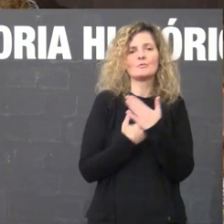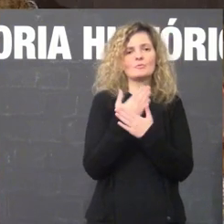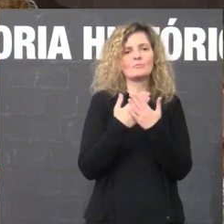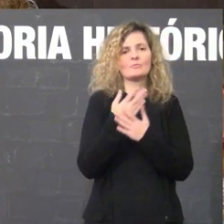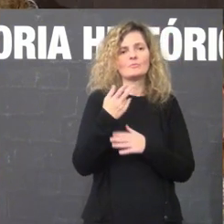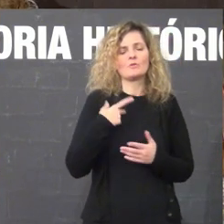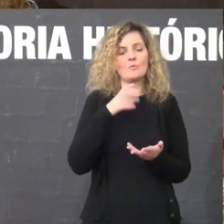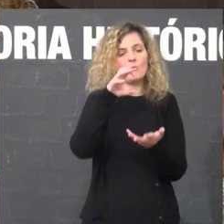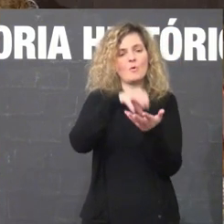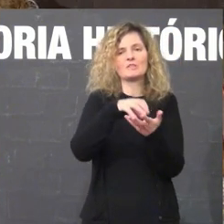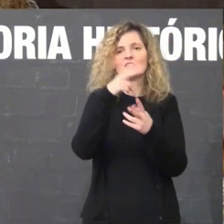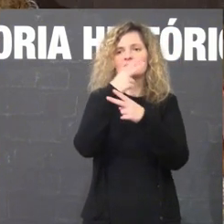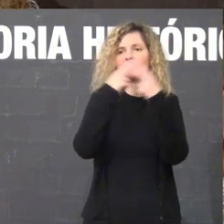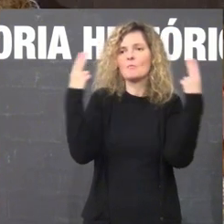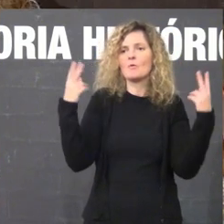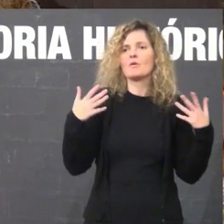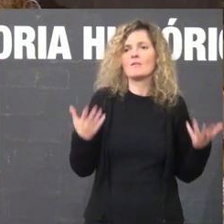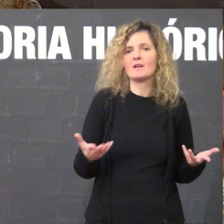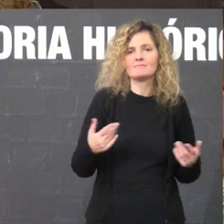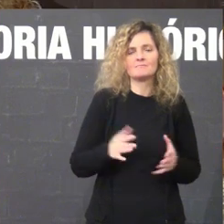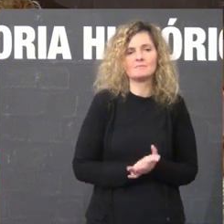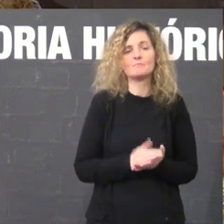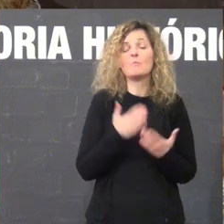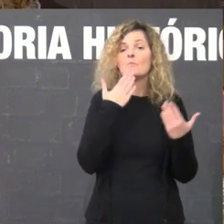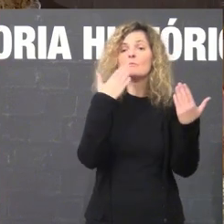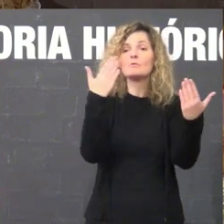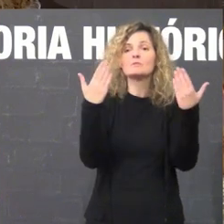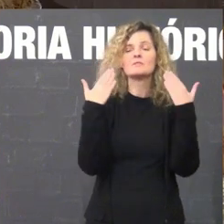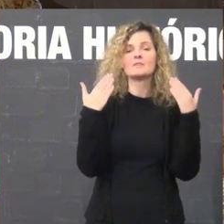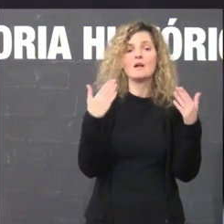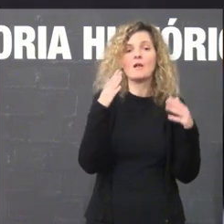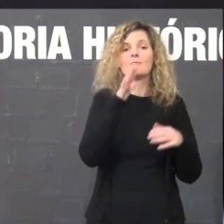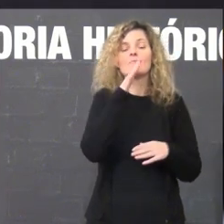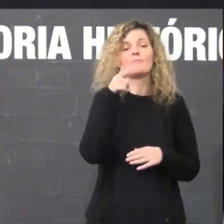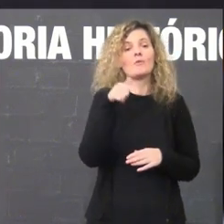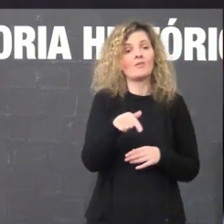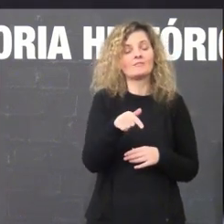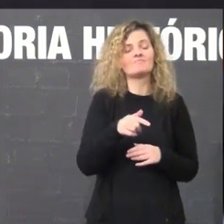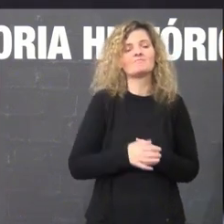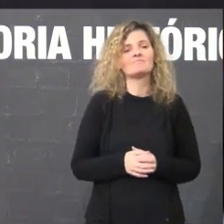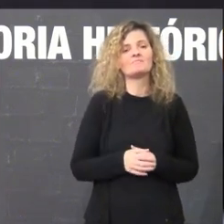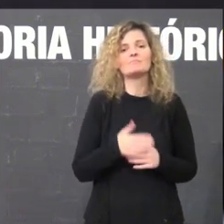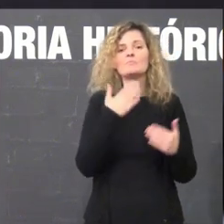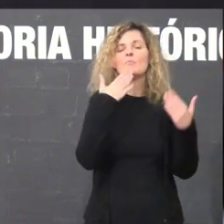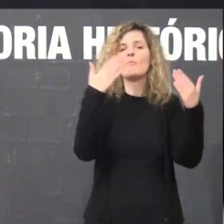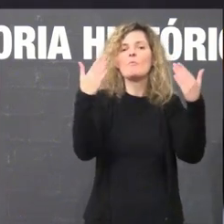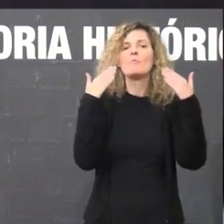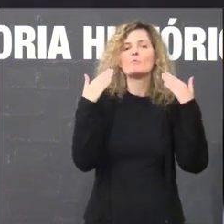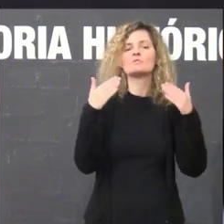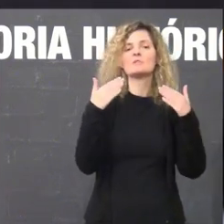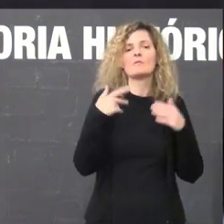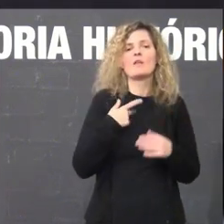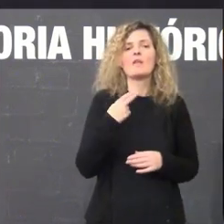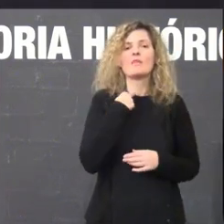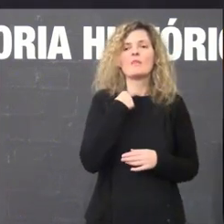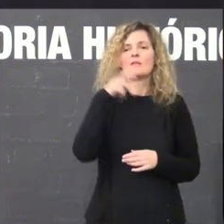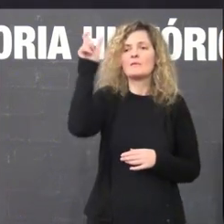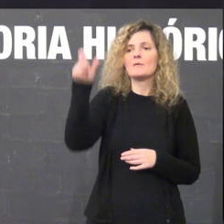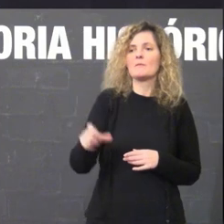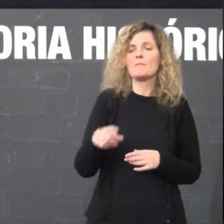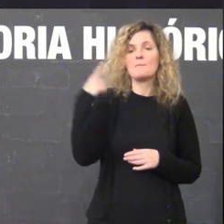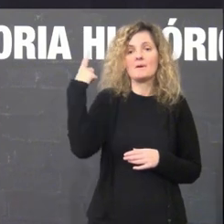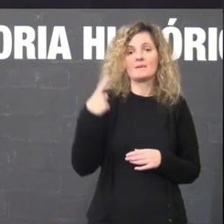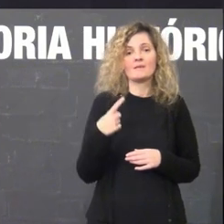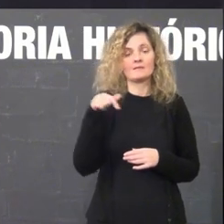Por parte Una institución pública Así que muchísimas gracias por ello Muchísimas gracias a la diputada María